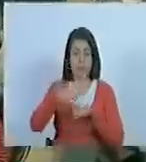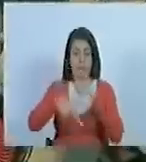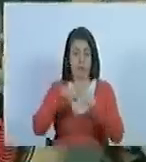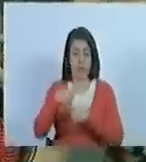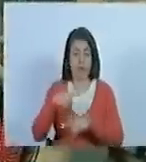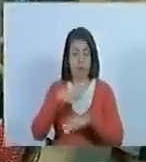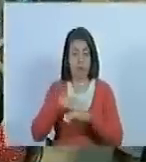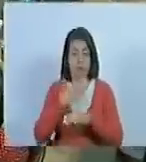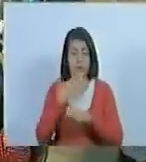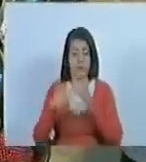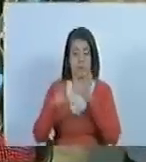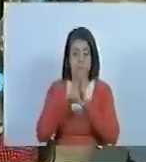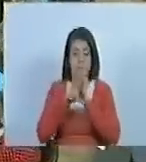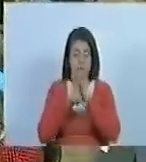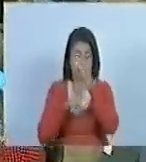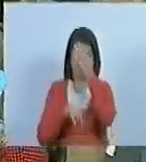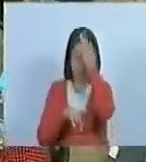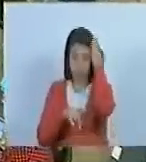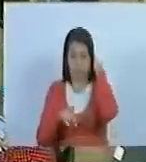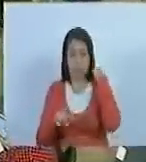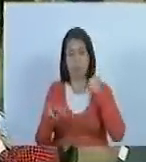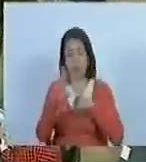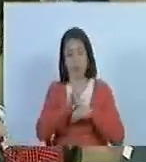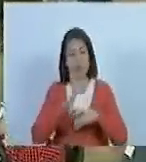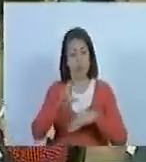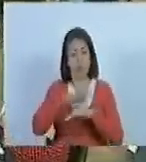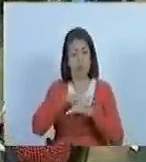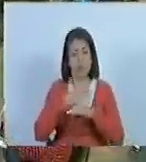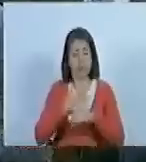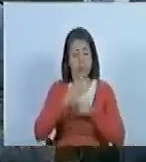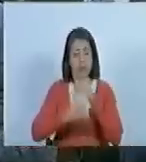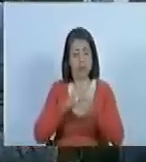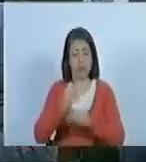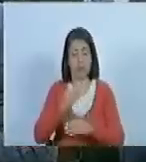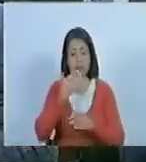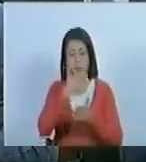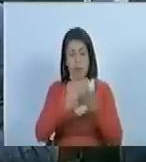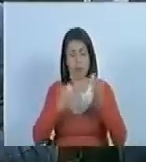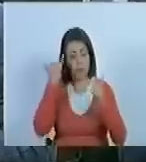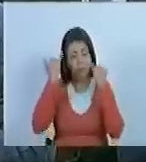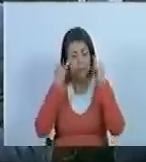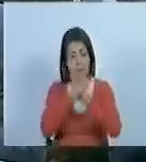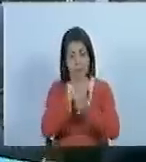ejerce legítimamente, y que estos espacios se usan para hacer este tipo de planteamientos. Es todo, señor presidente.